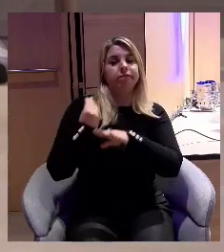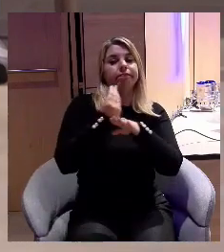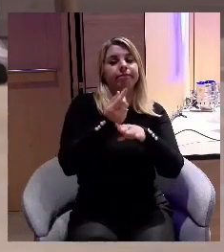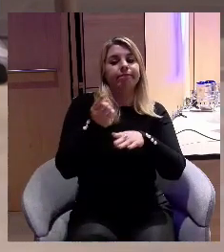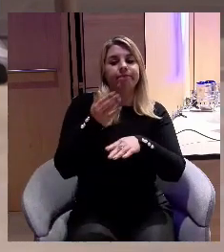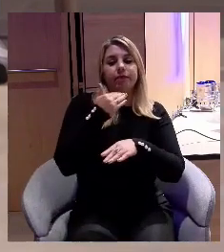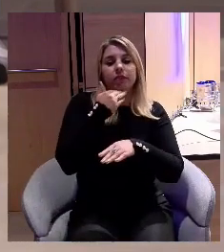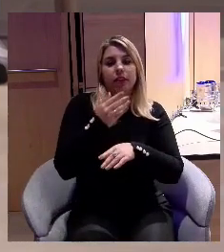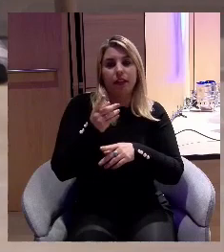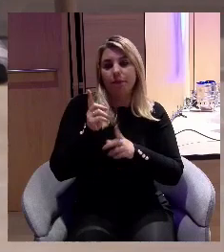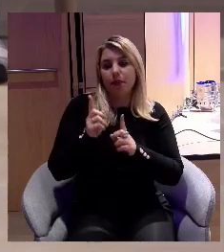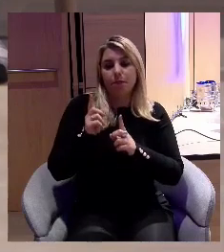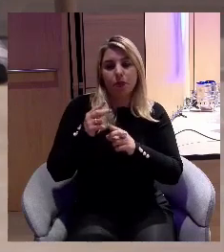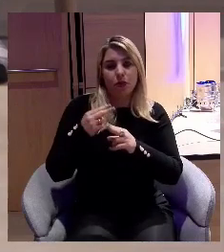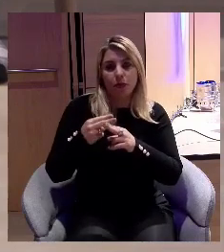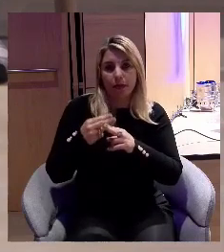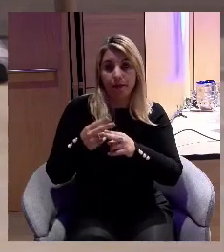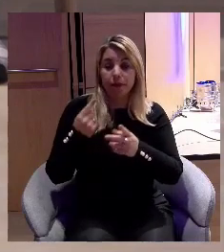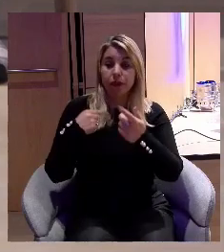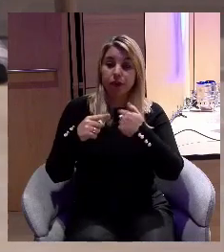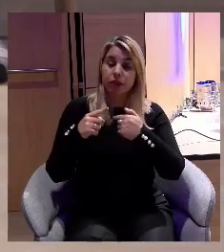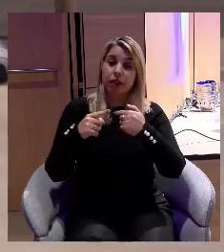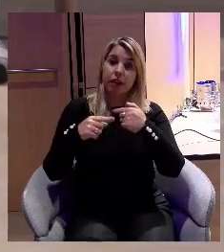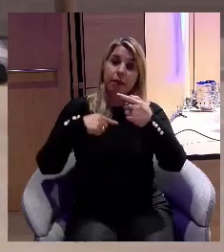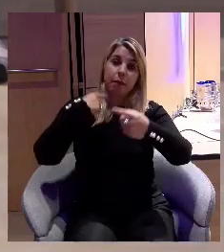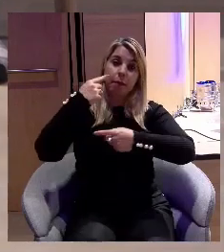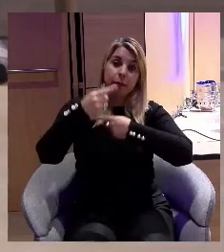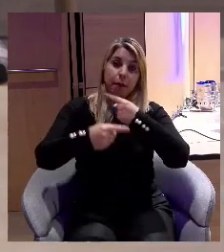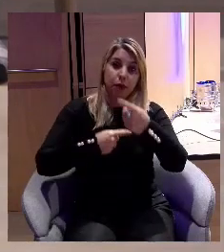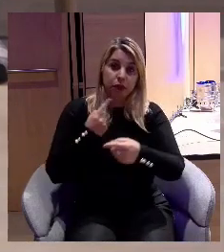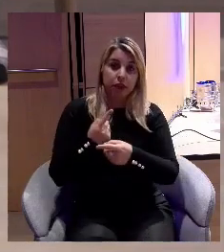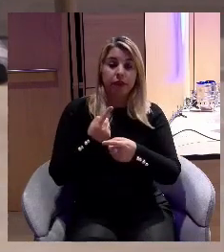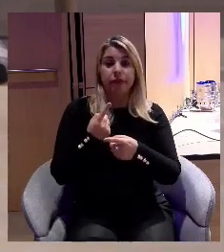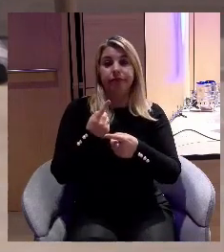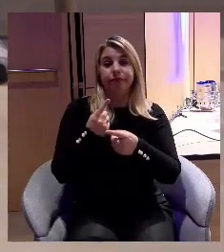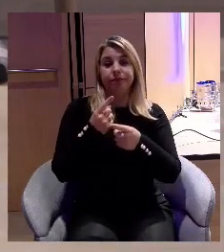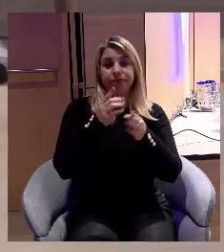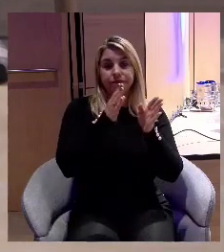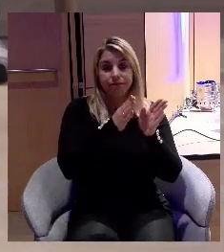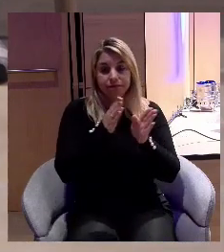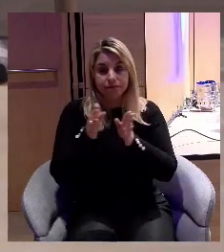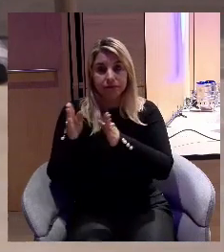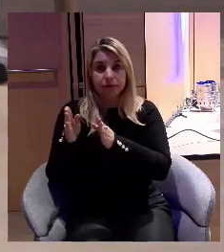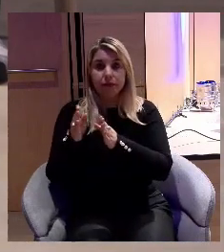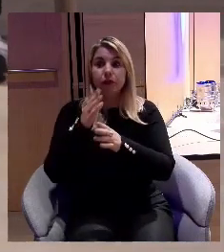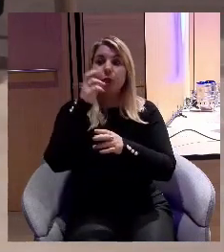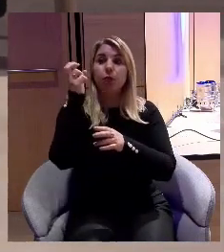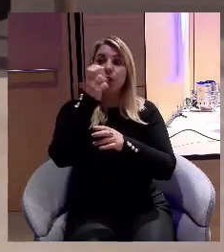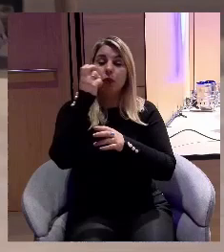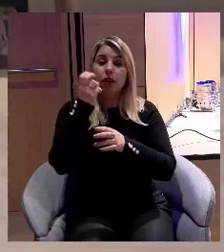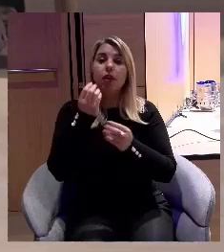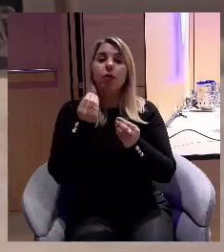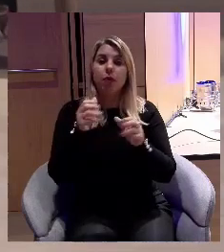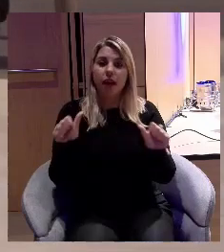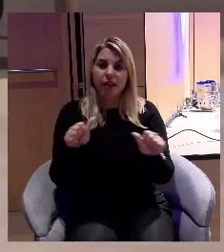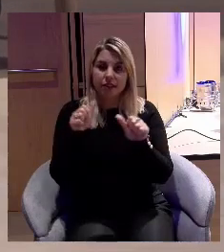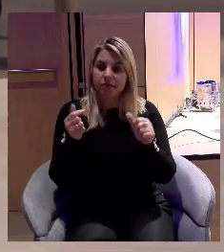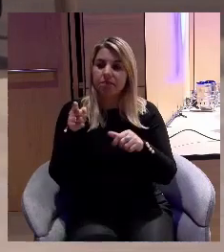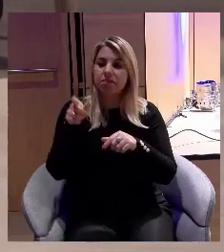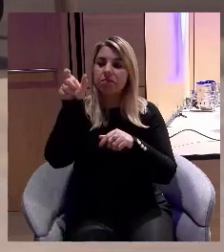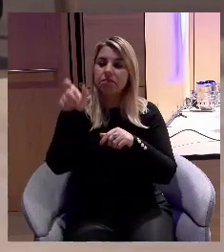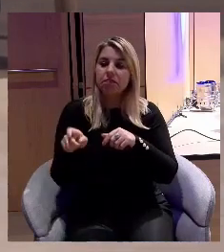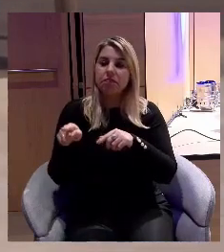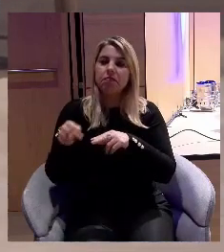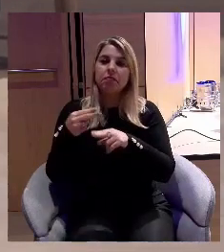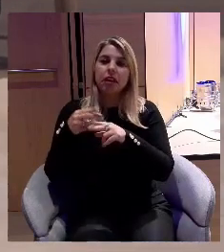Entonces, pero en ese proceso también encontramos que hay todo un protocolo de búsqueda. Bueno, ¿cómo hacemos para buscar? Lo